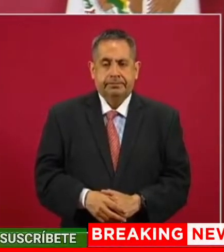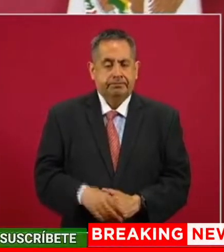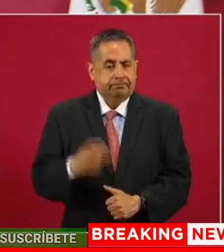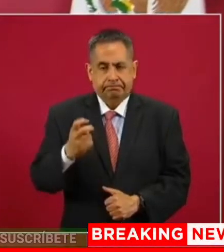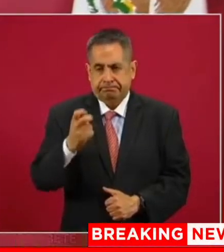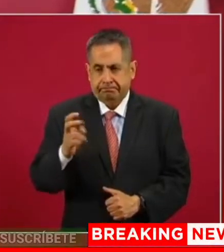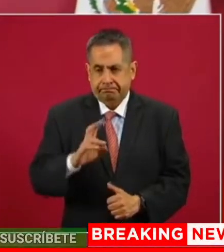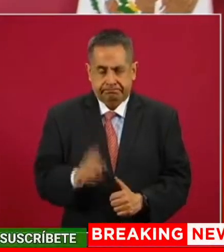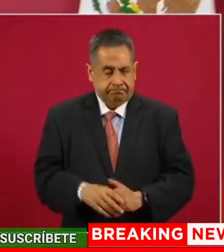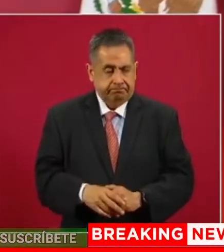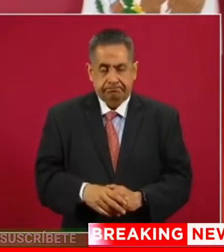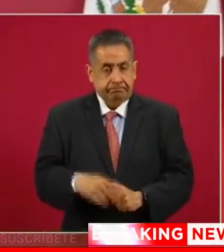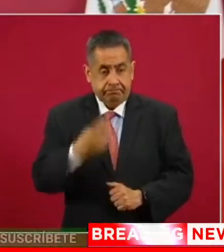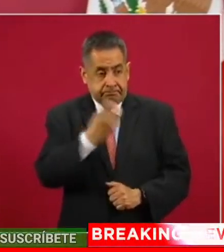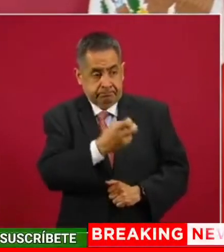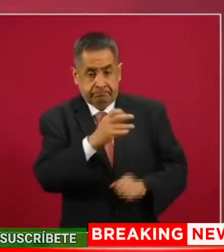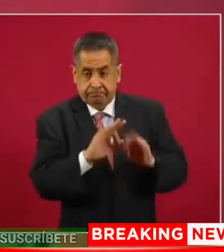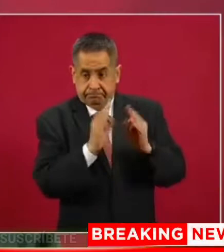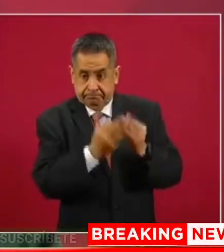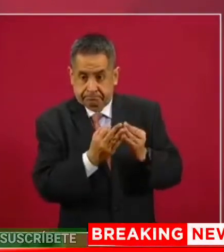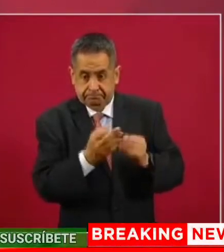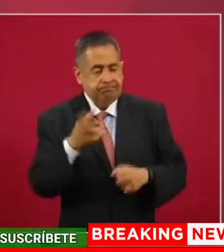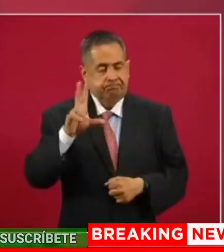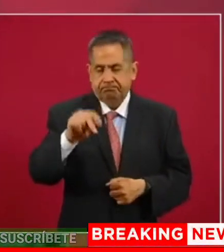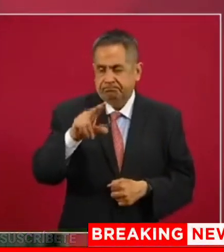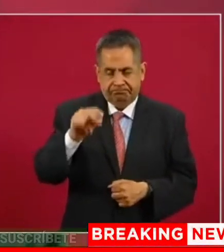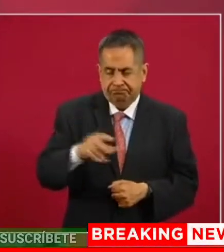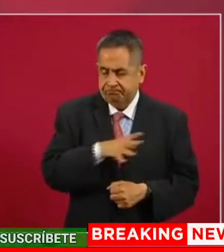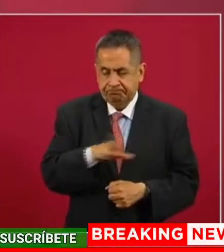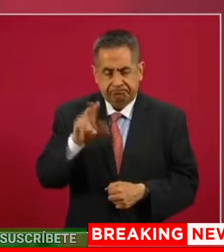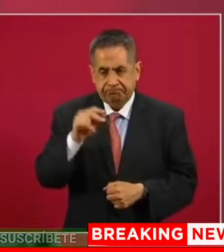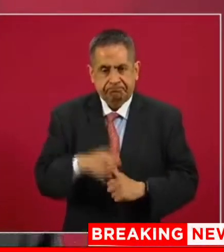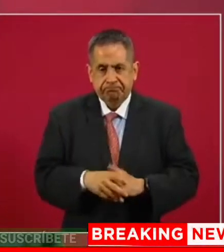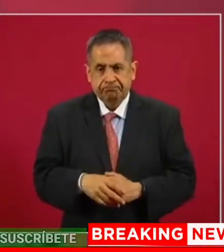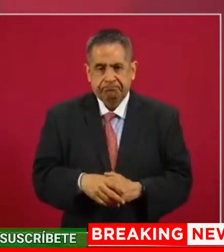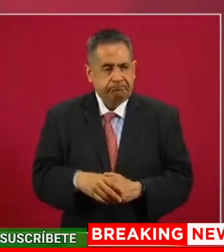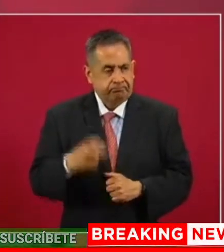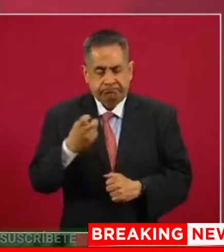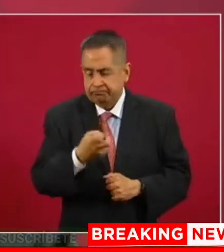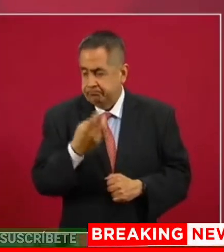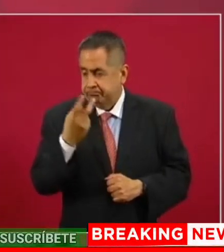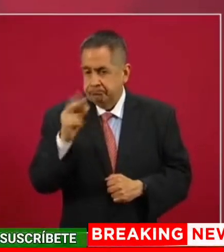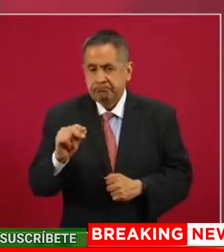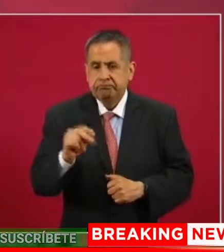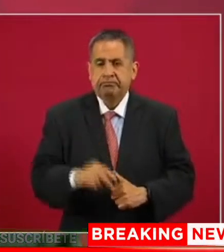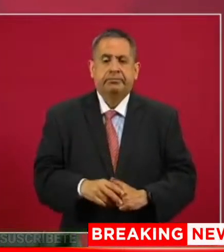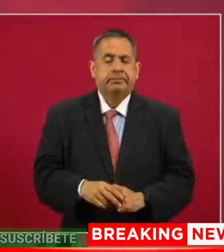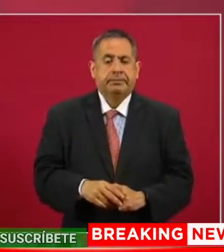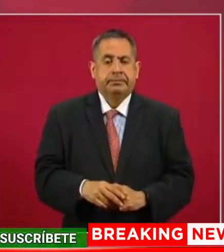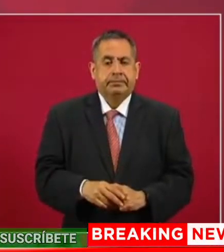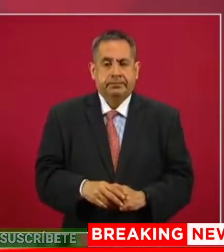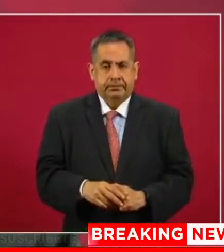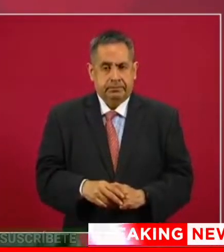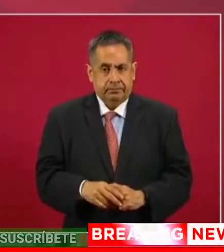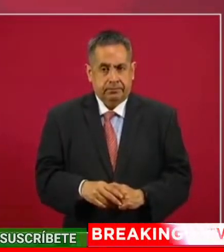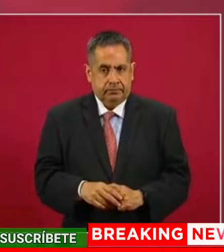Entonces, así no es la situación.